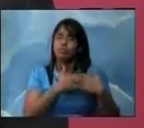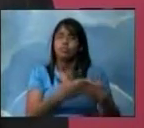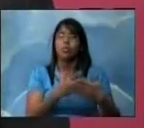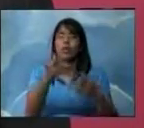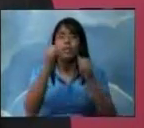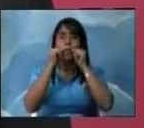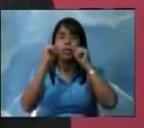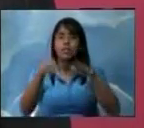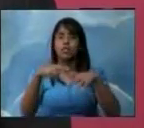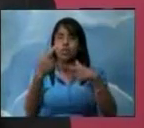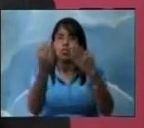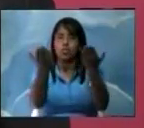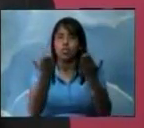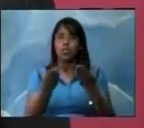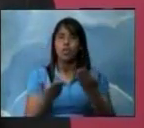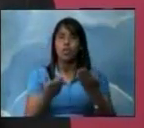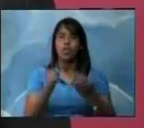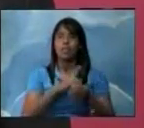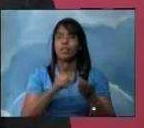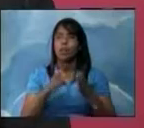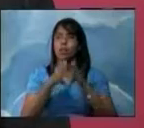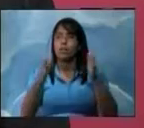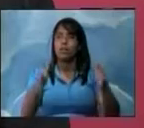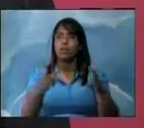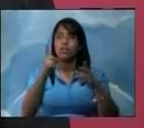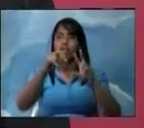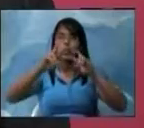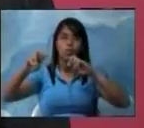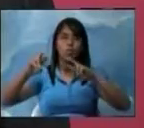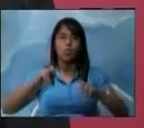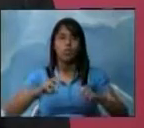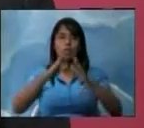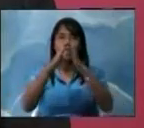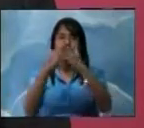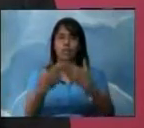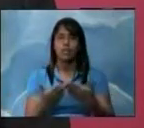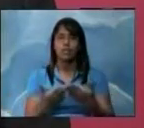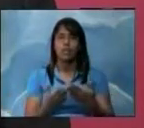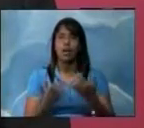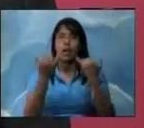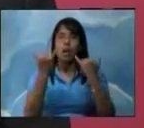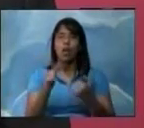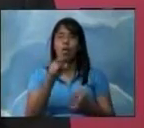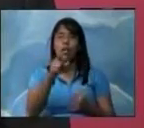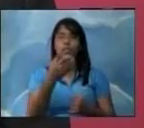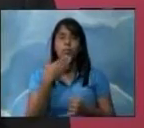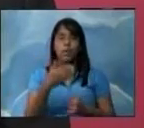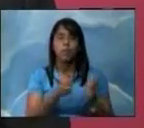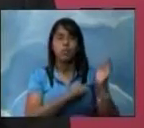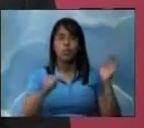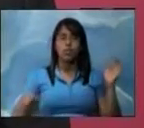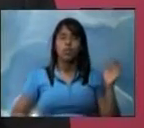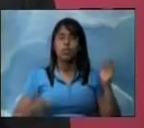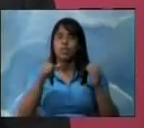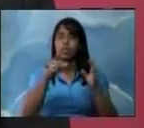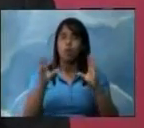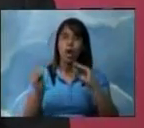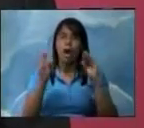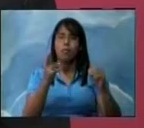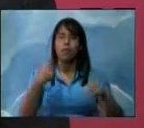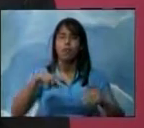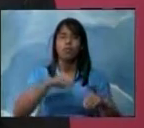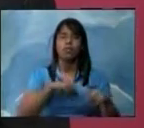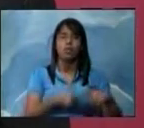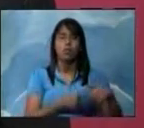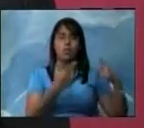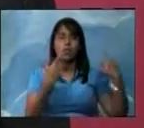por esta bendición que nos das de abrir tu palabra, de escudriñar las Escrituras. Ahora te pedimos, Señor, que tú hables a nuestros